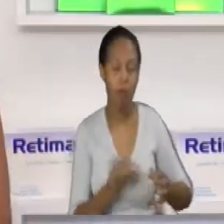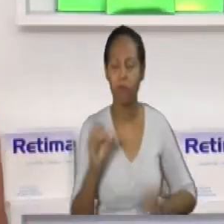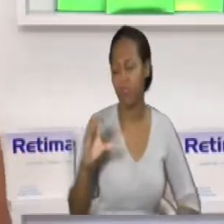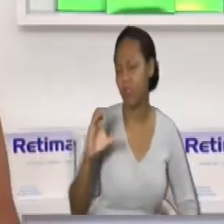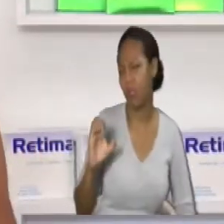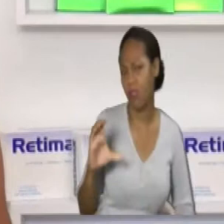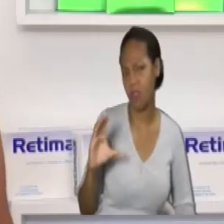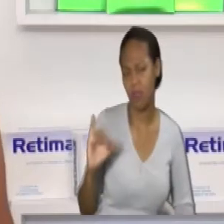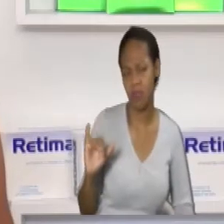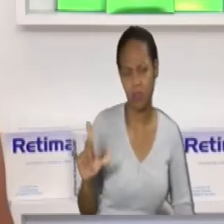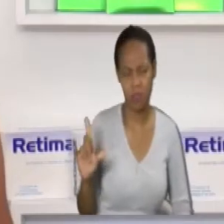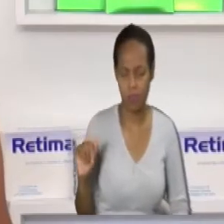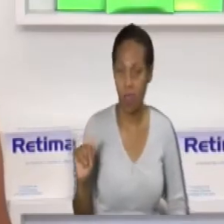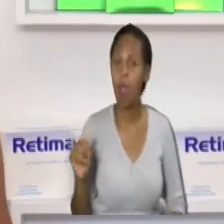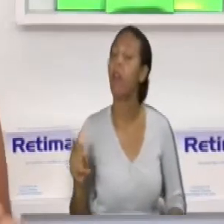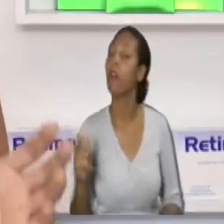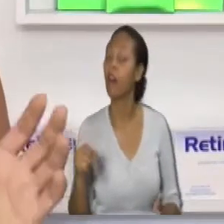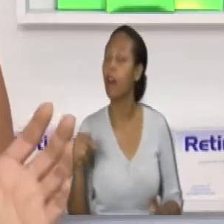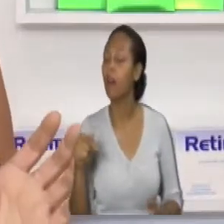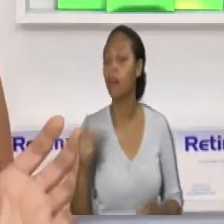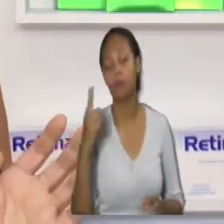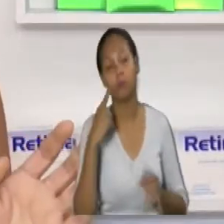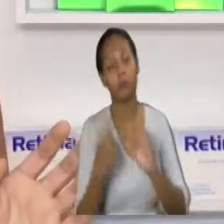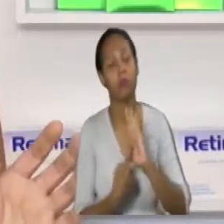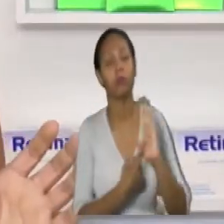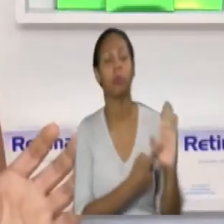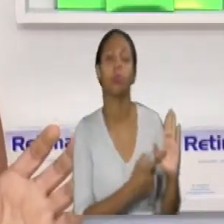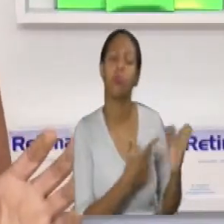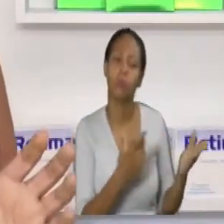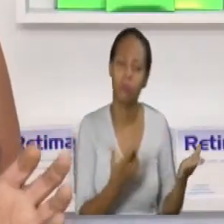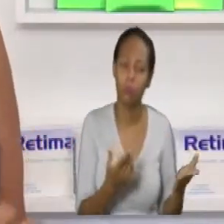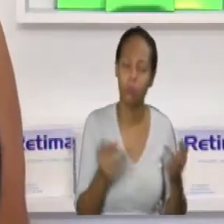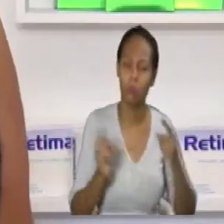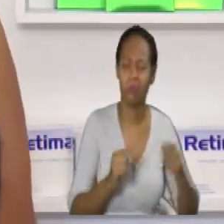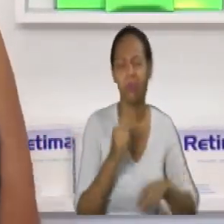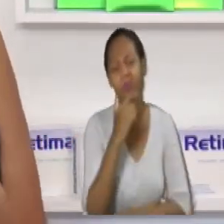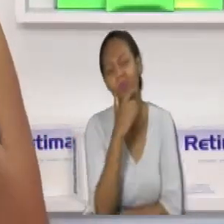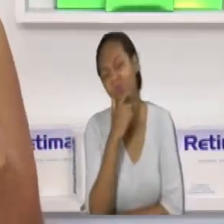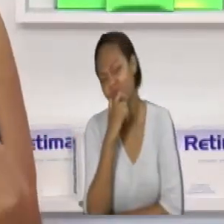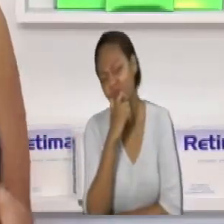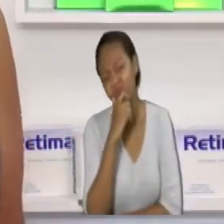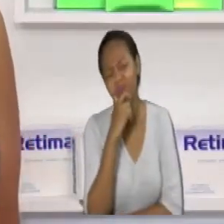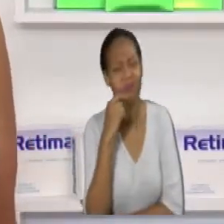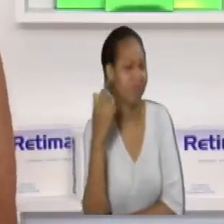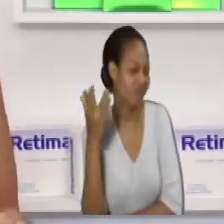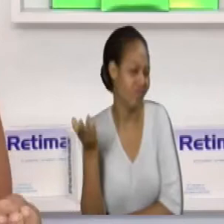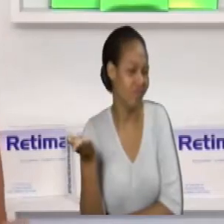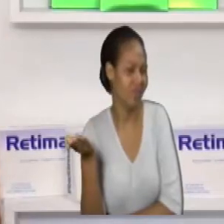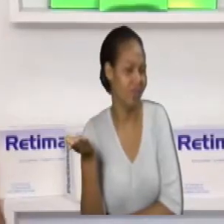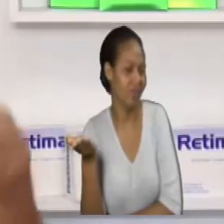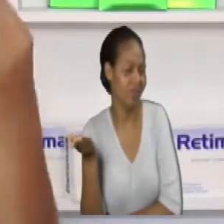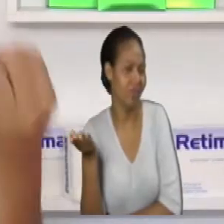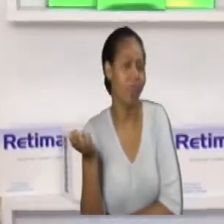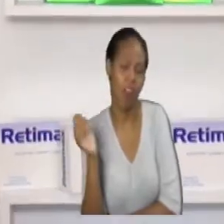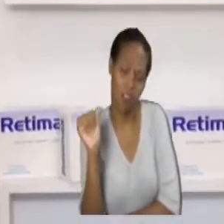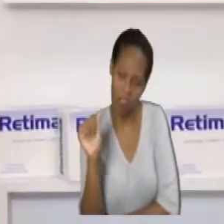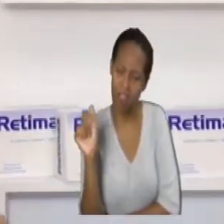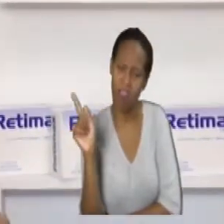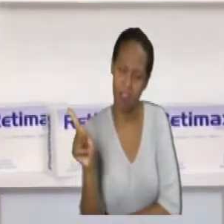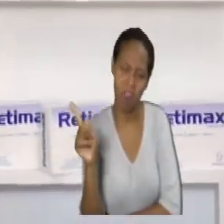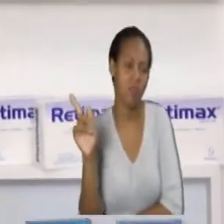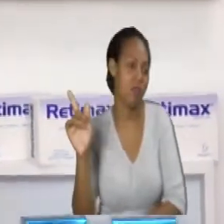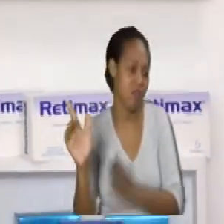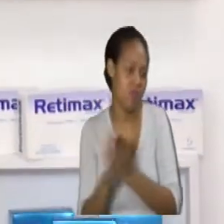nos ha mostrado a todos los televidentes, pero habrá ya quien se esté preguntando, bueno, pero que doña Cecilia, por favor, nos cuente por qué es